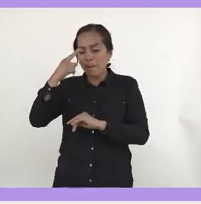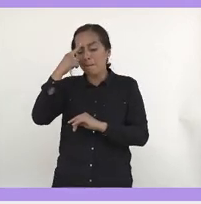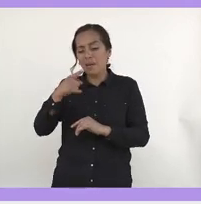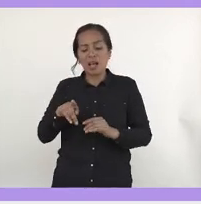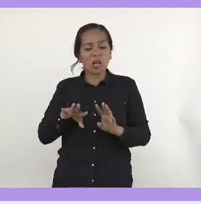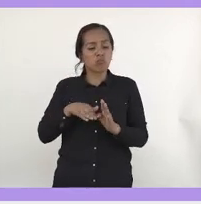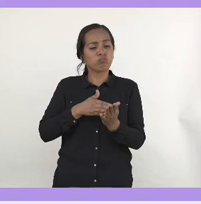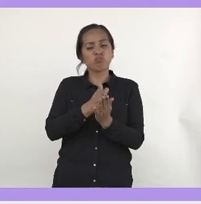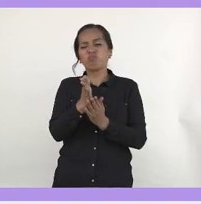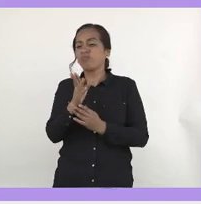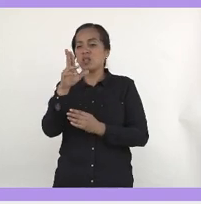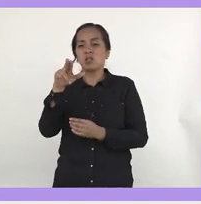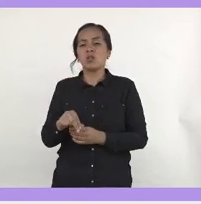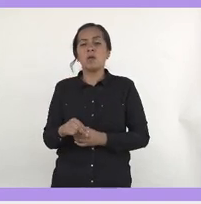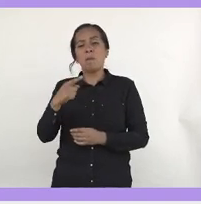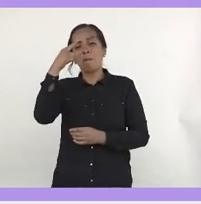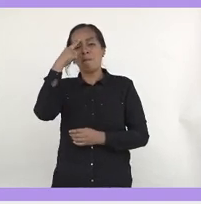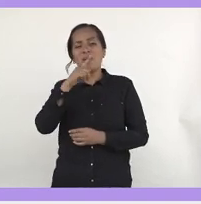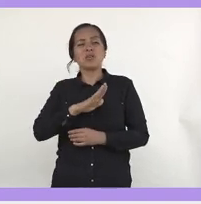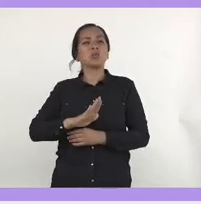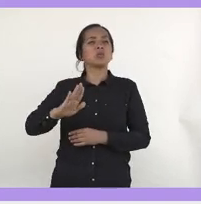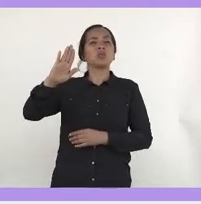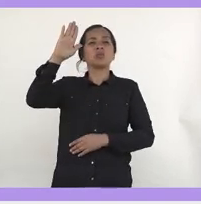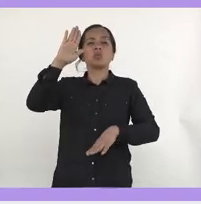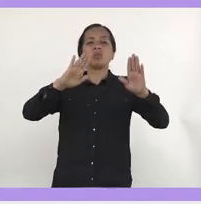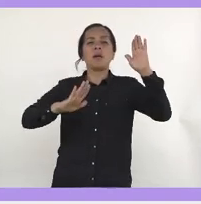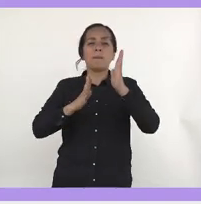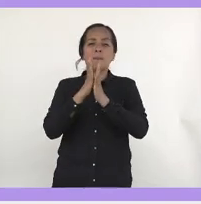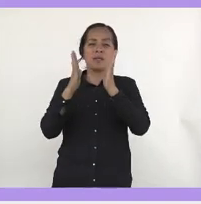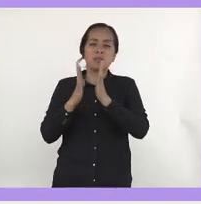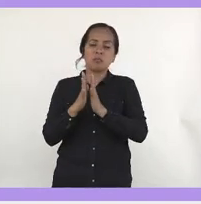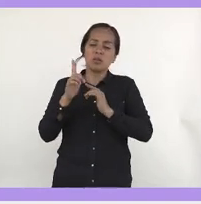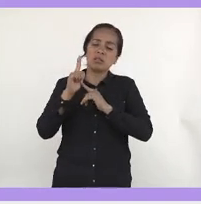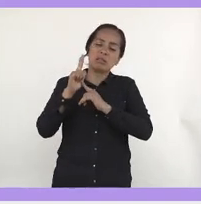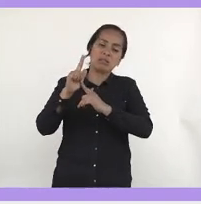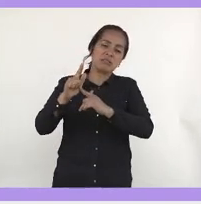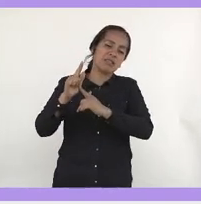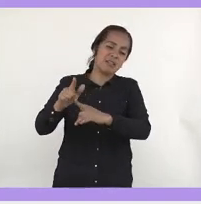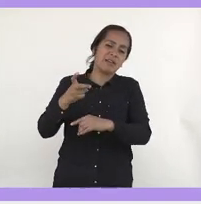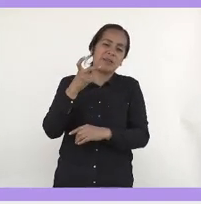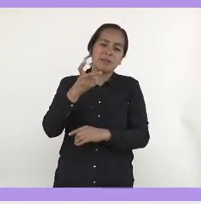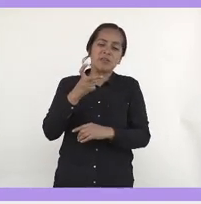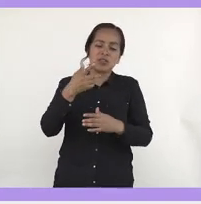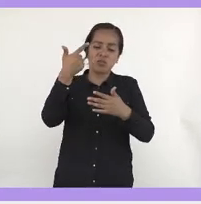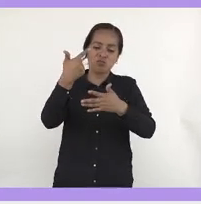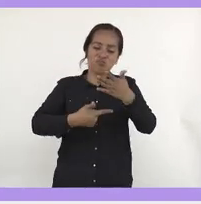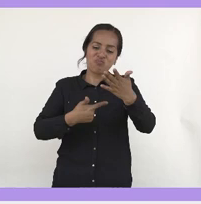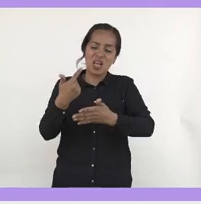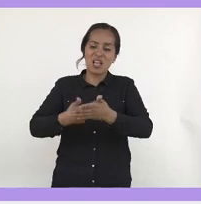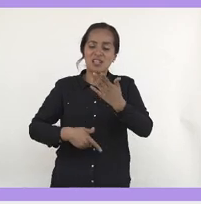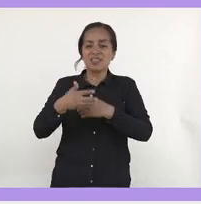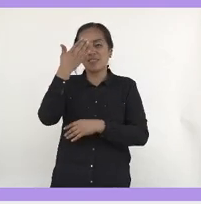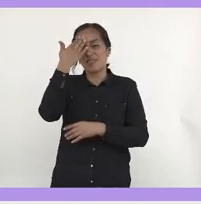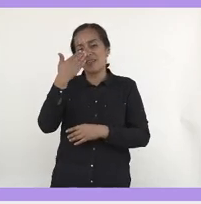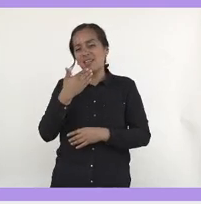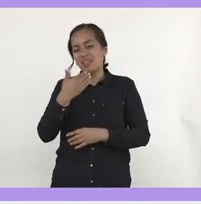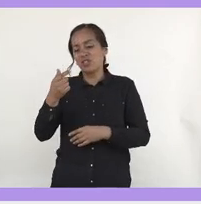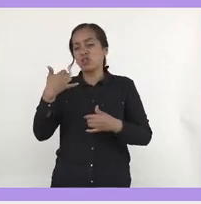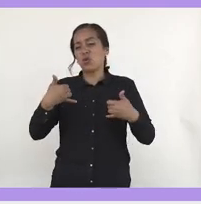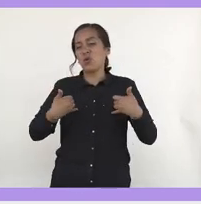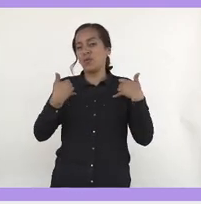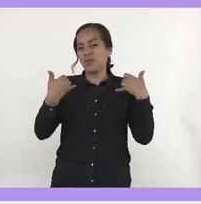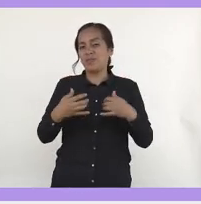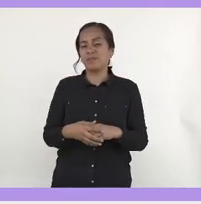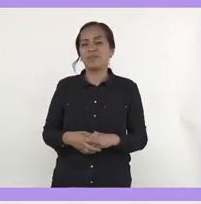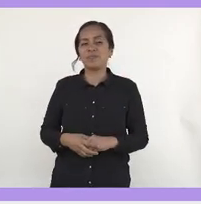cada vez sean más las que sigan levantando la mano y se sigan posicionando en estas listas de talentos jóvenes además